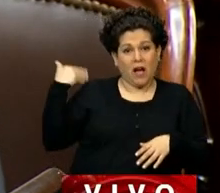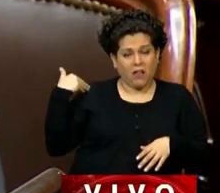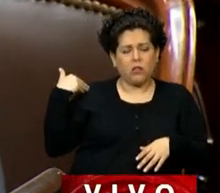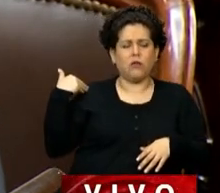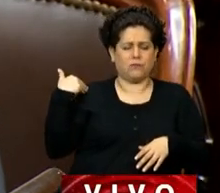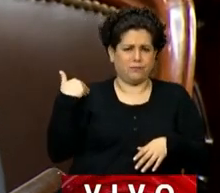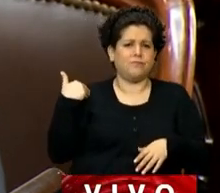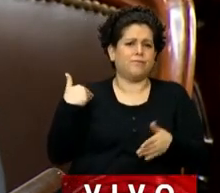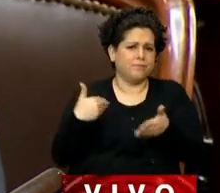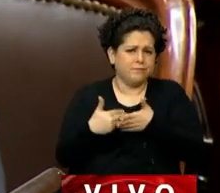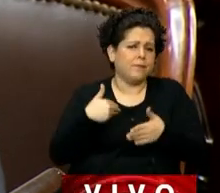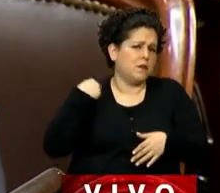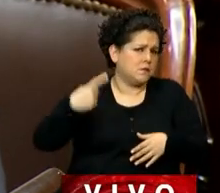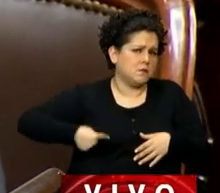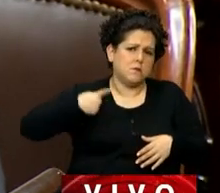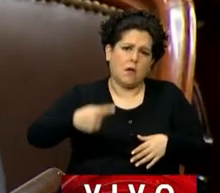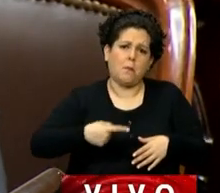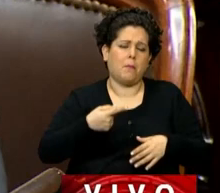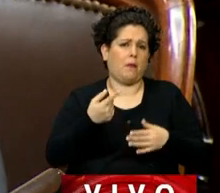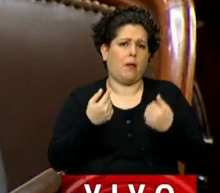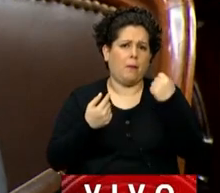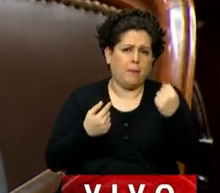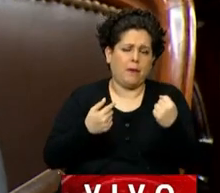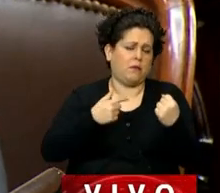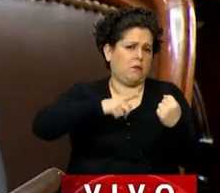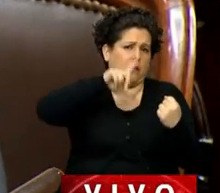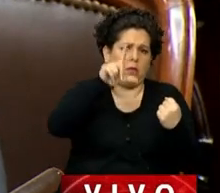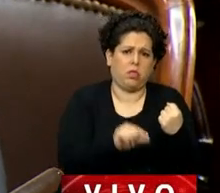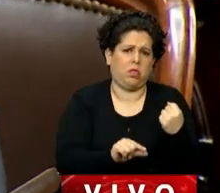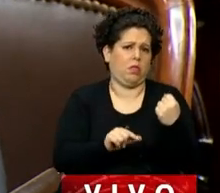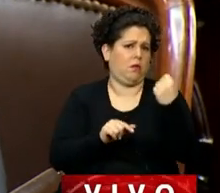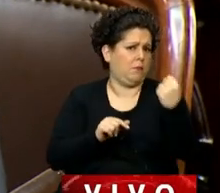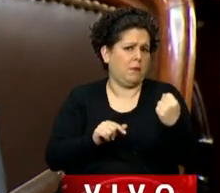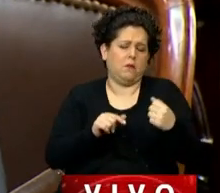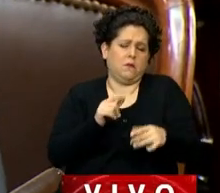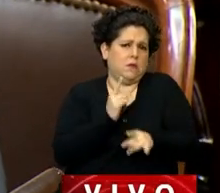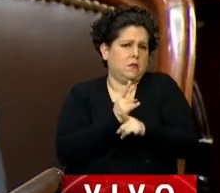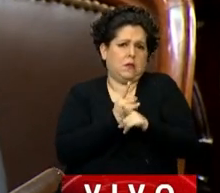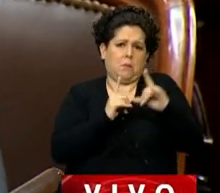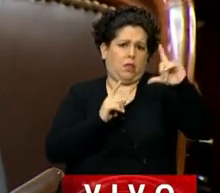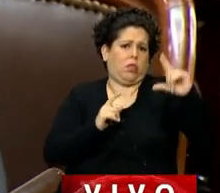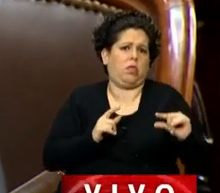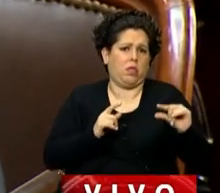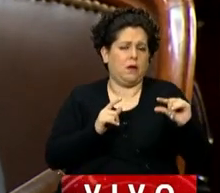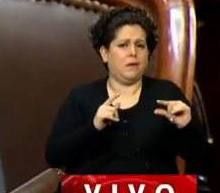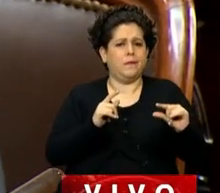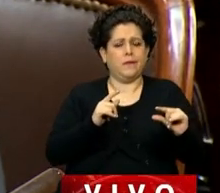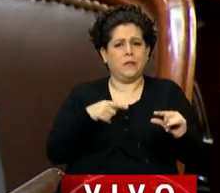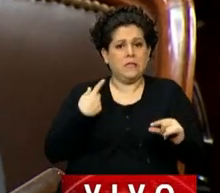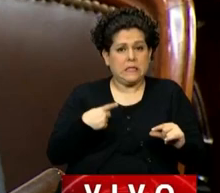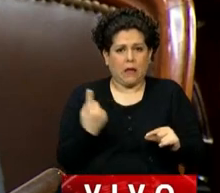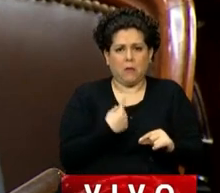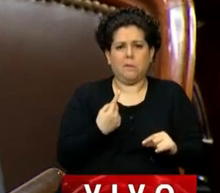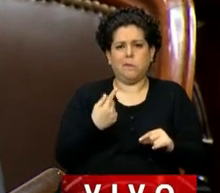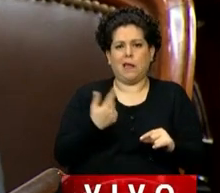políticos, que vilipendiamos el uso de la moneda y no sorprendentemente estamos coqueteando